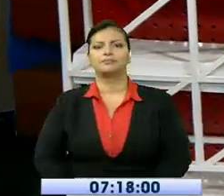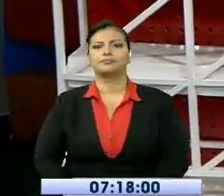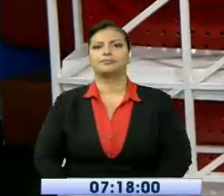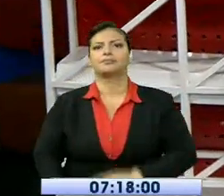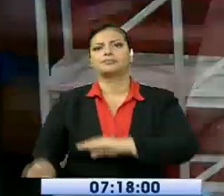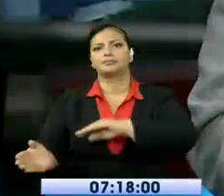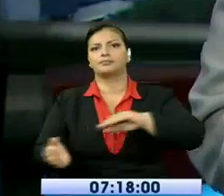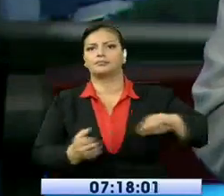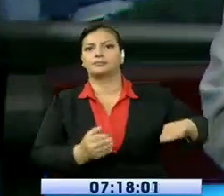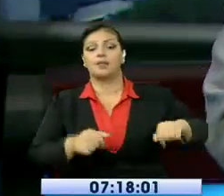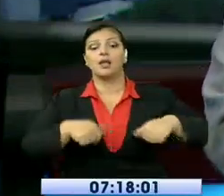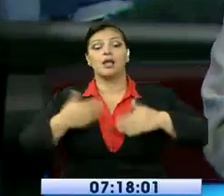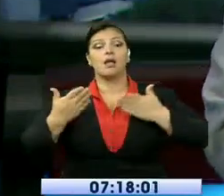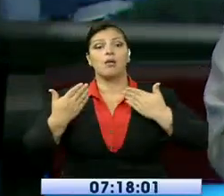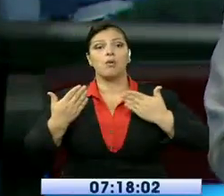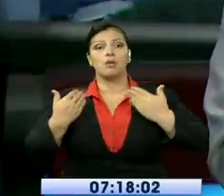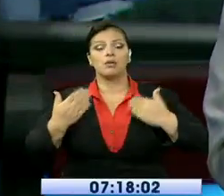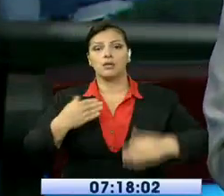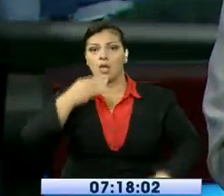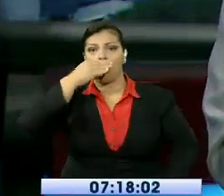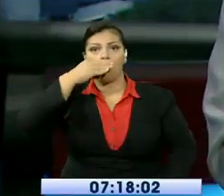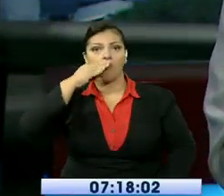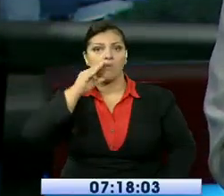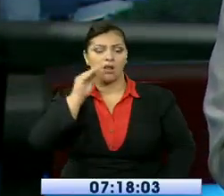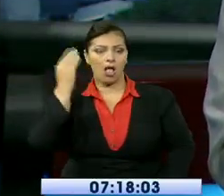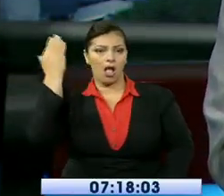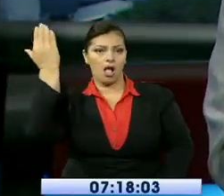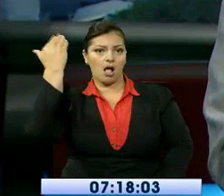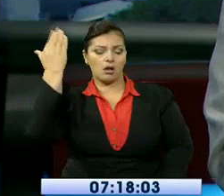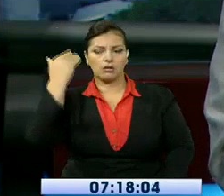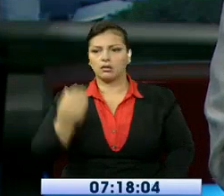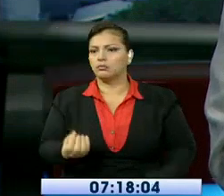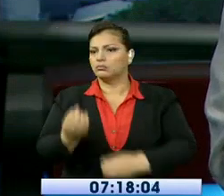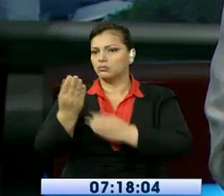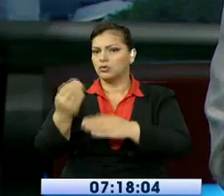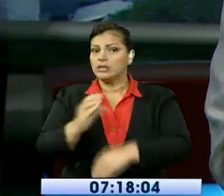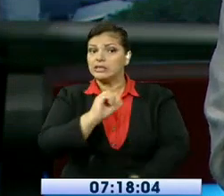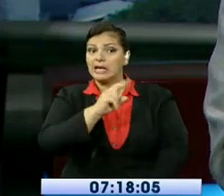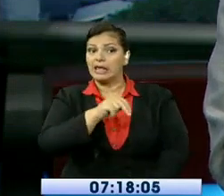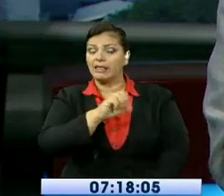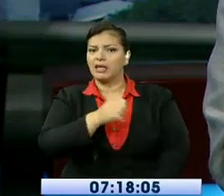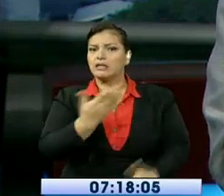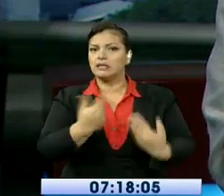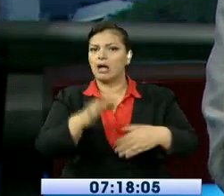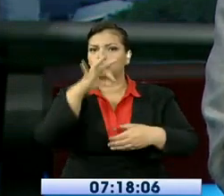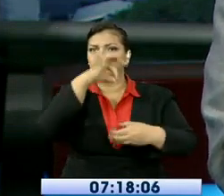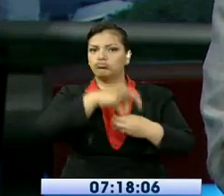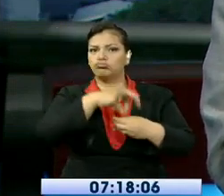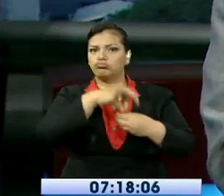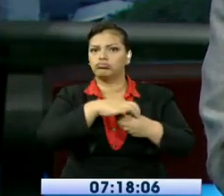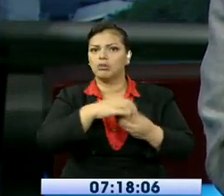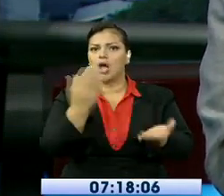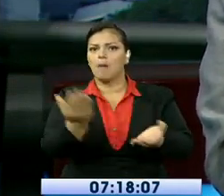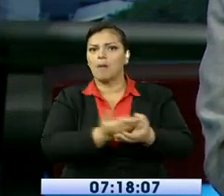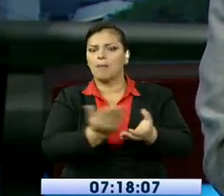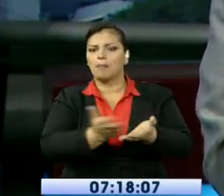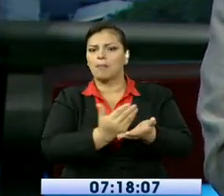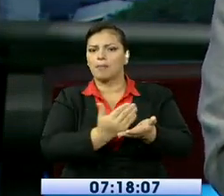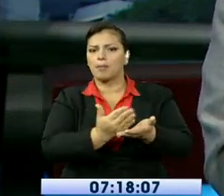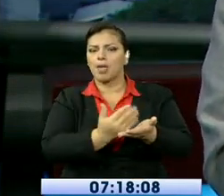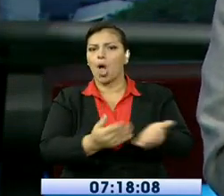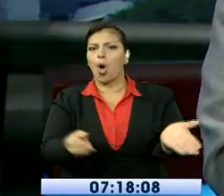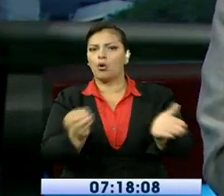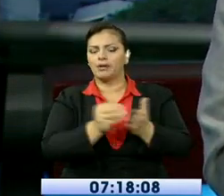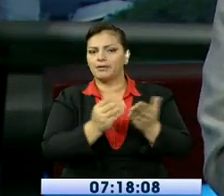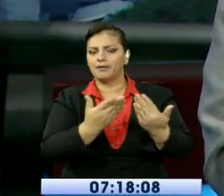El alcalde de Guayaquil, Jaime Lebot, se refirió al recuento de votos llevado a cabo por el Consejo Nacional Electoral, esto durante su habitual enlace